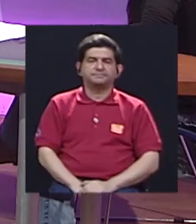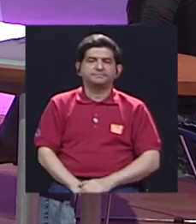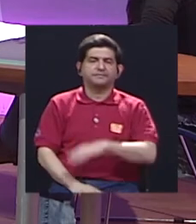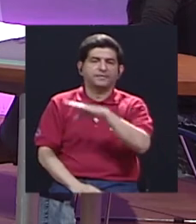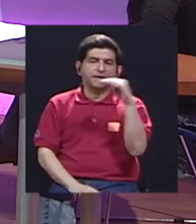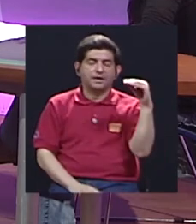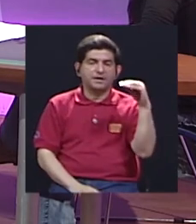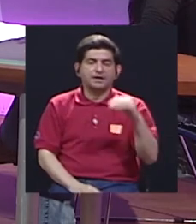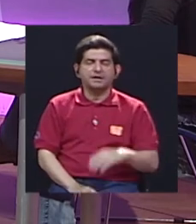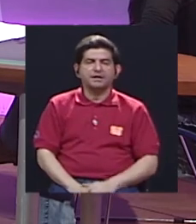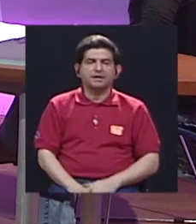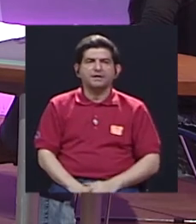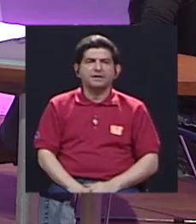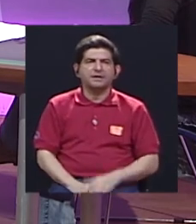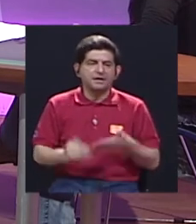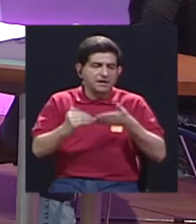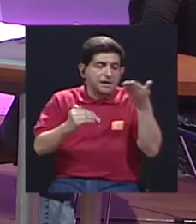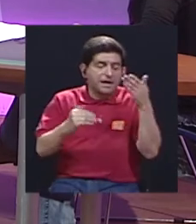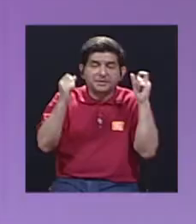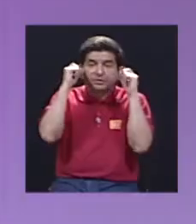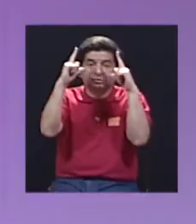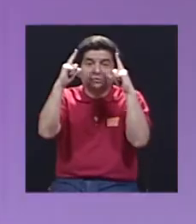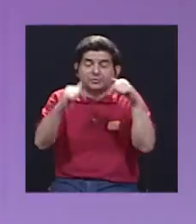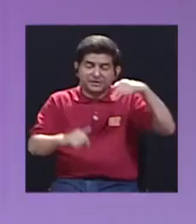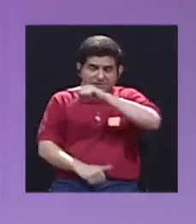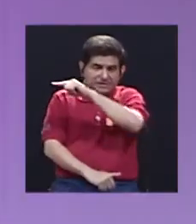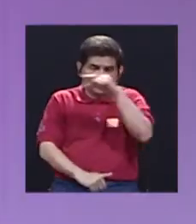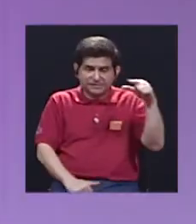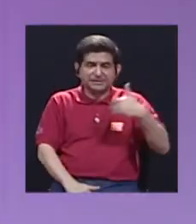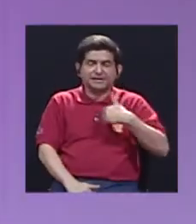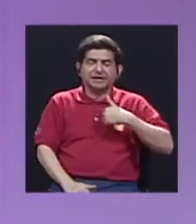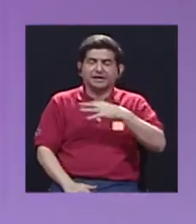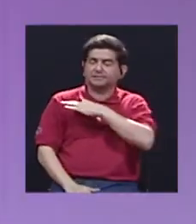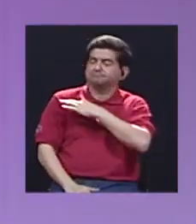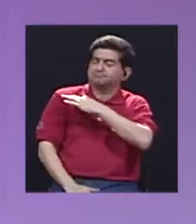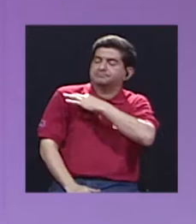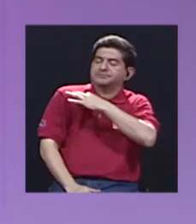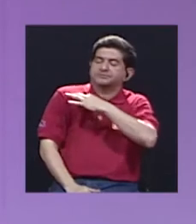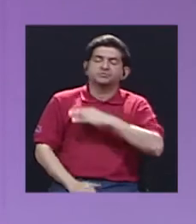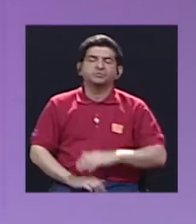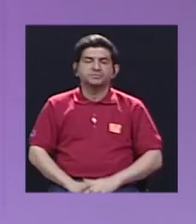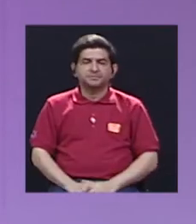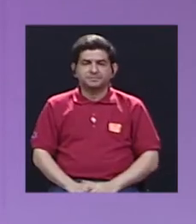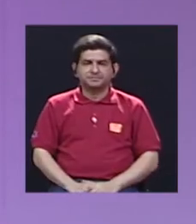y el elemento sorpresa ha sido esta semana que nos llegó la invitación para